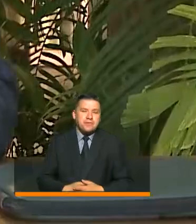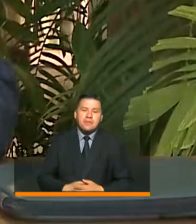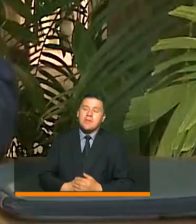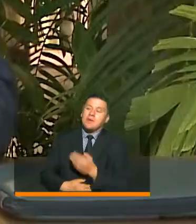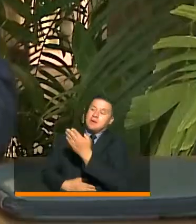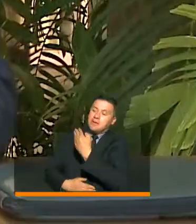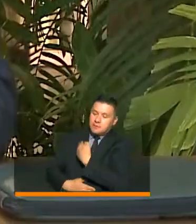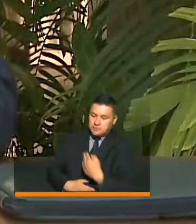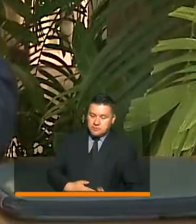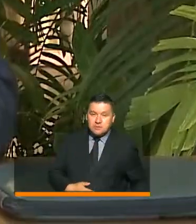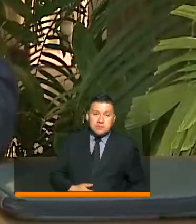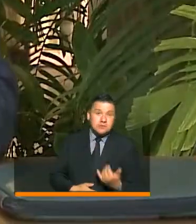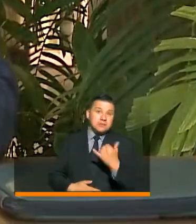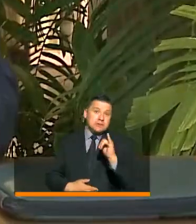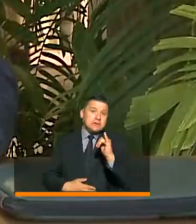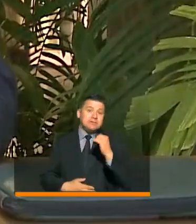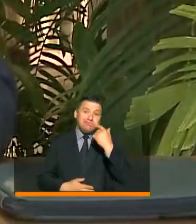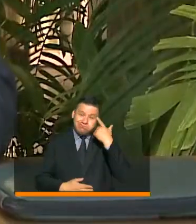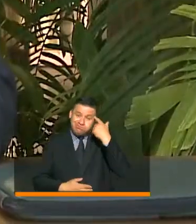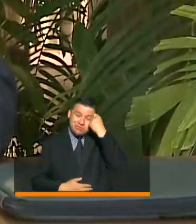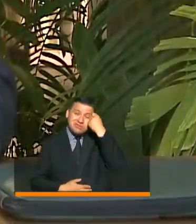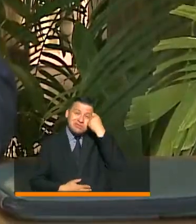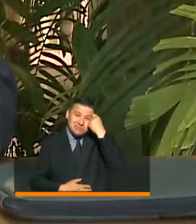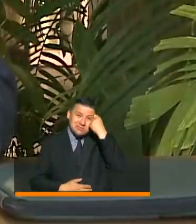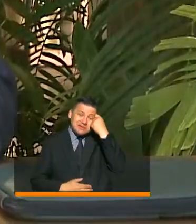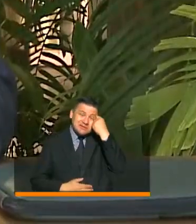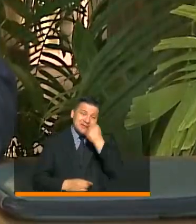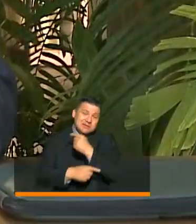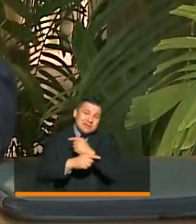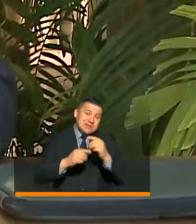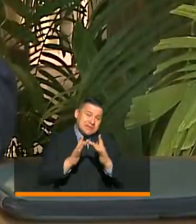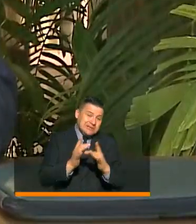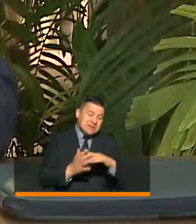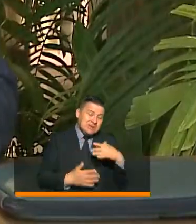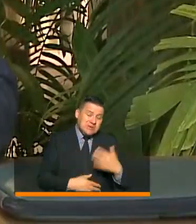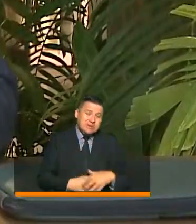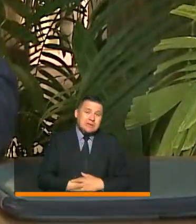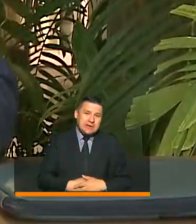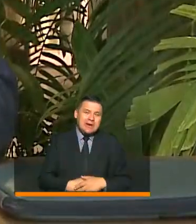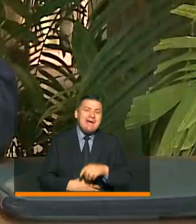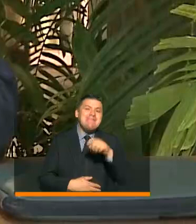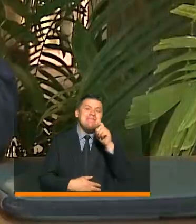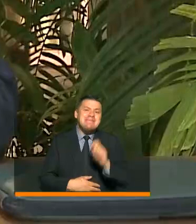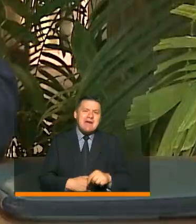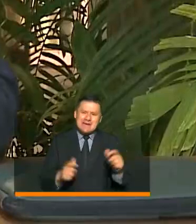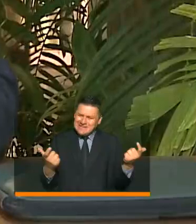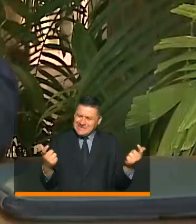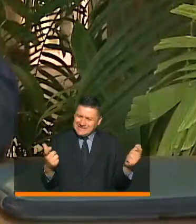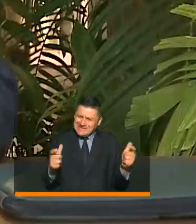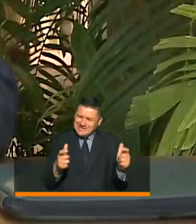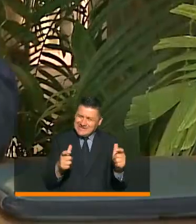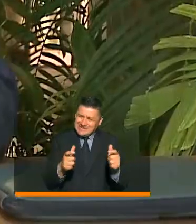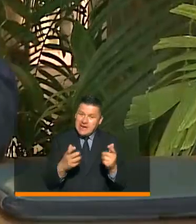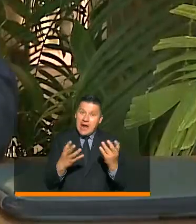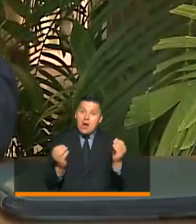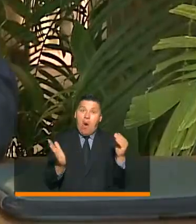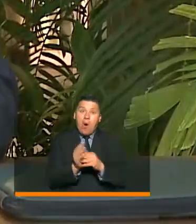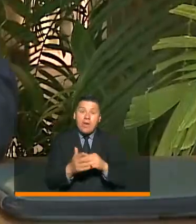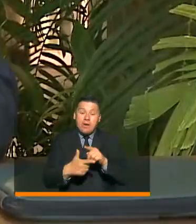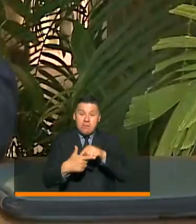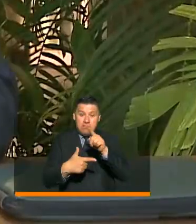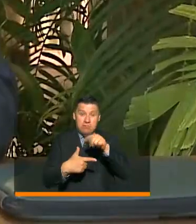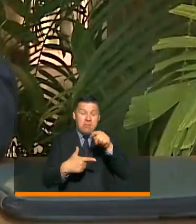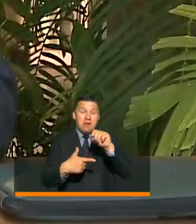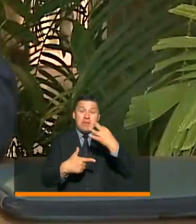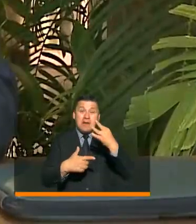Señor presidente, tenemos un gran reto con miras a esta Semana Santa, es bajar, disminuir el riesgo de tener un tercer pico